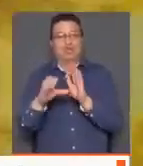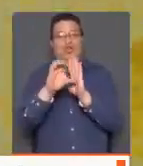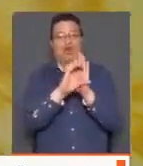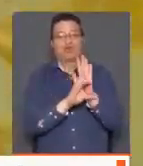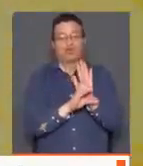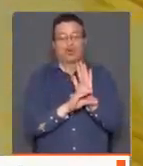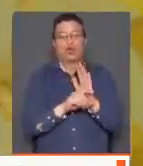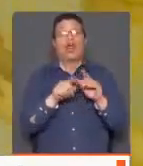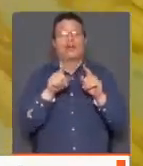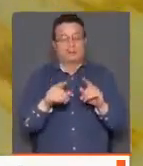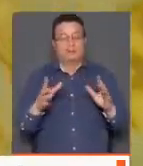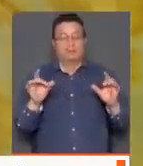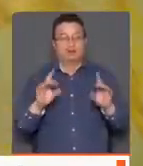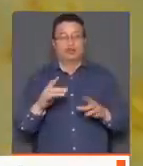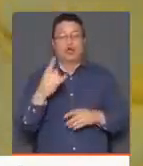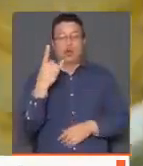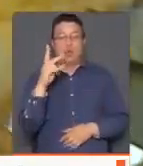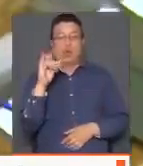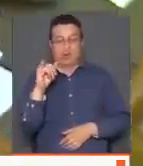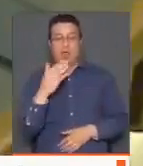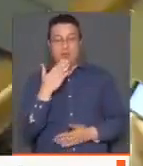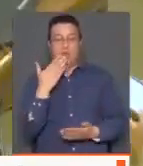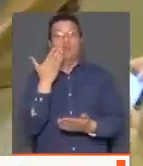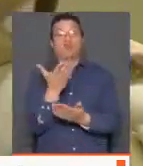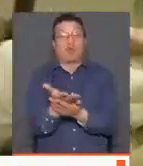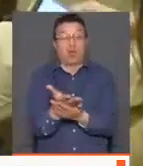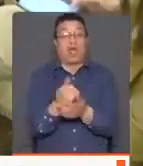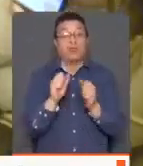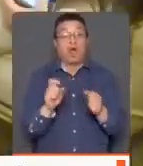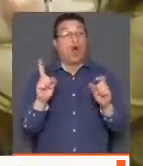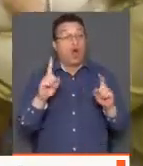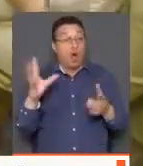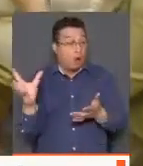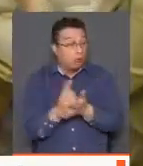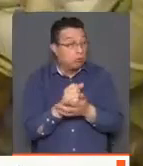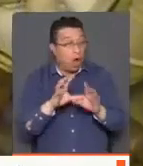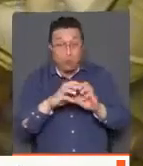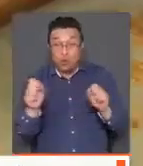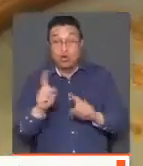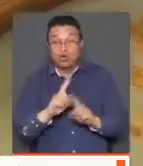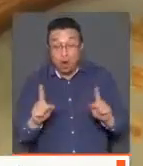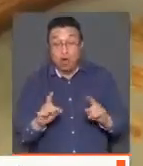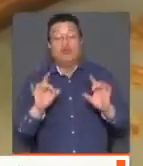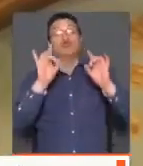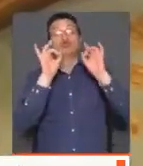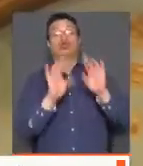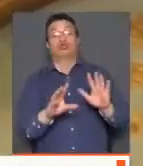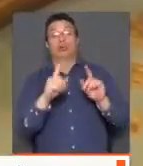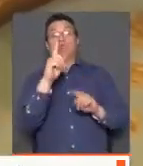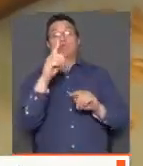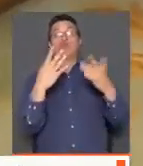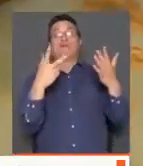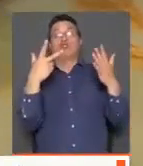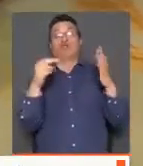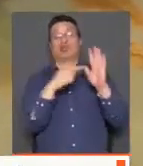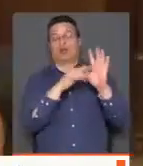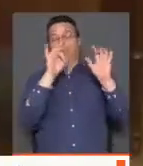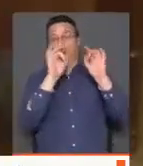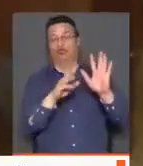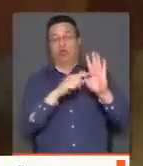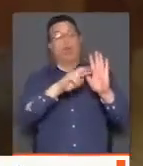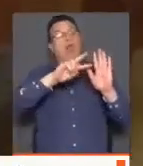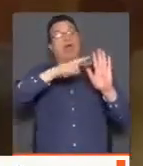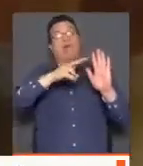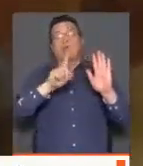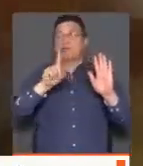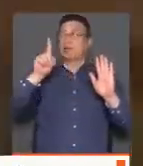así que la UDI propuso un plan B en caso de no concretarse un acuerdo: mantener la actual constitución y reformarla